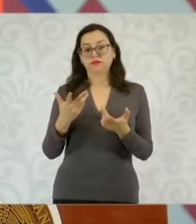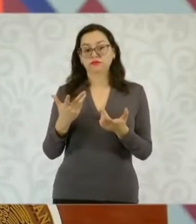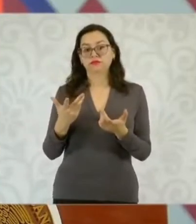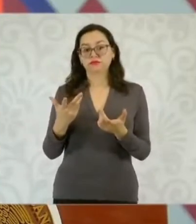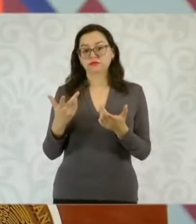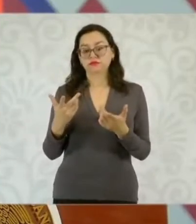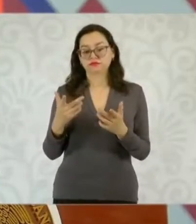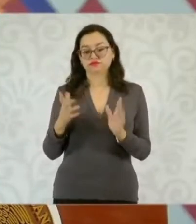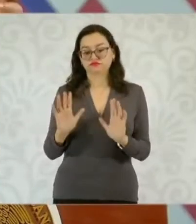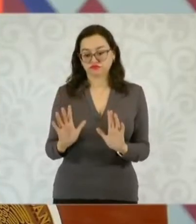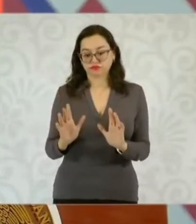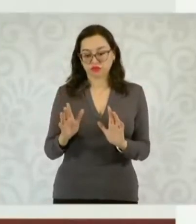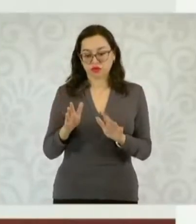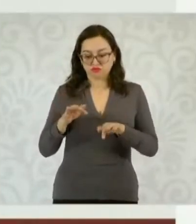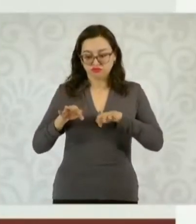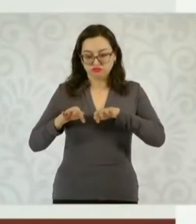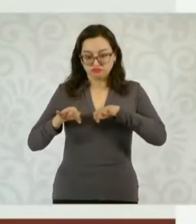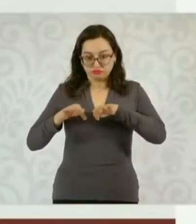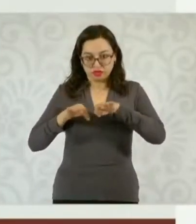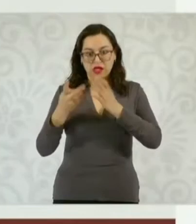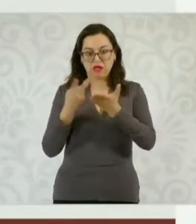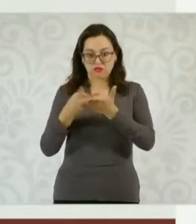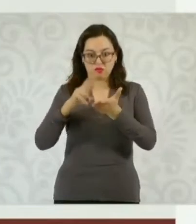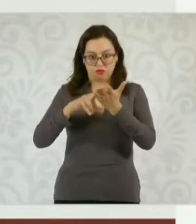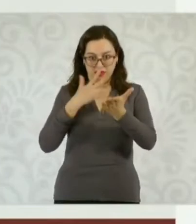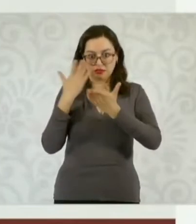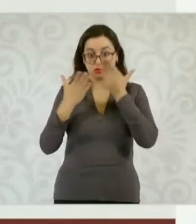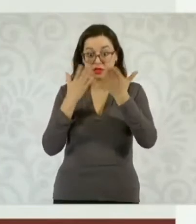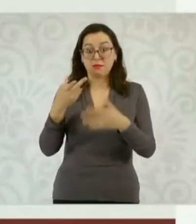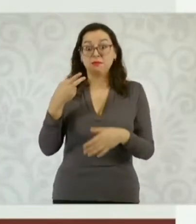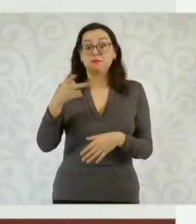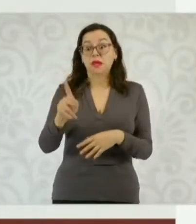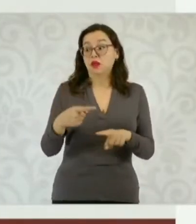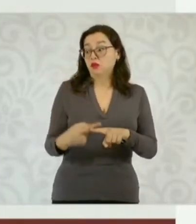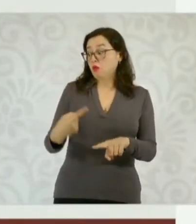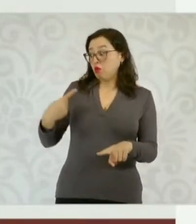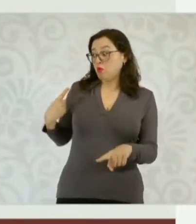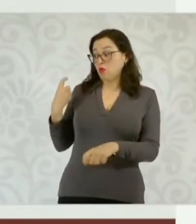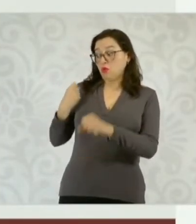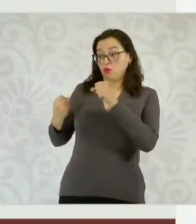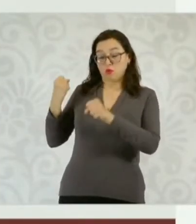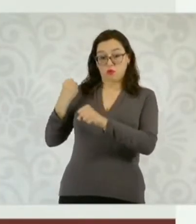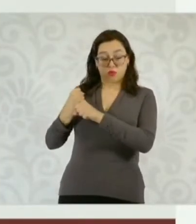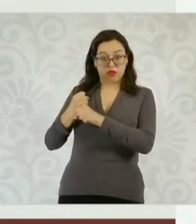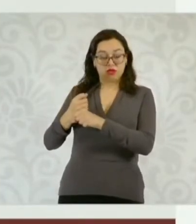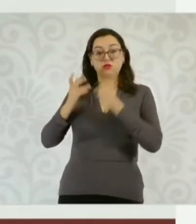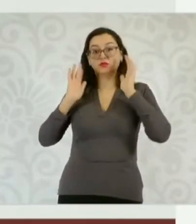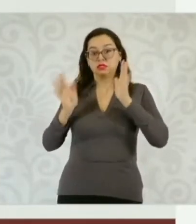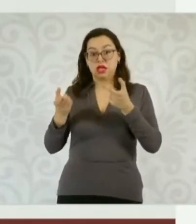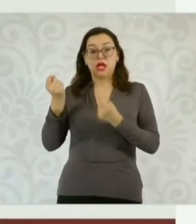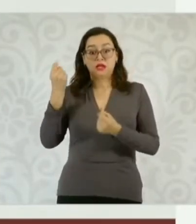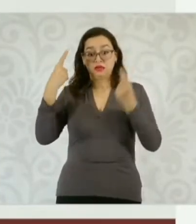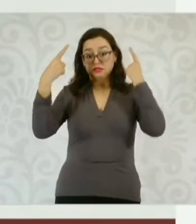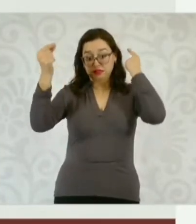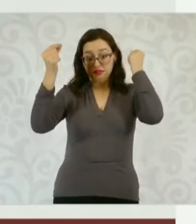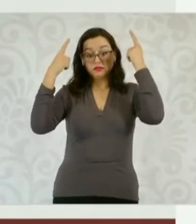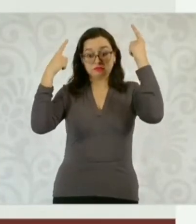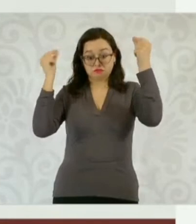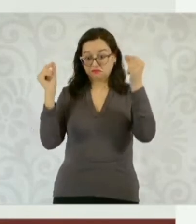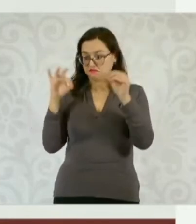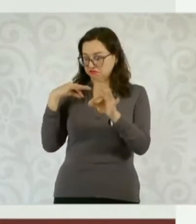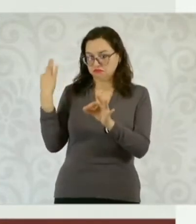¿Cuántos egresaron este año? Y es lo que vemos en la siguiente. Tenemos la graduación de